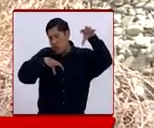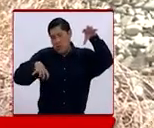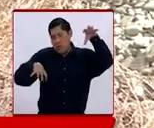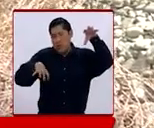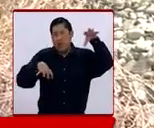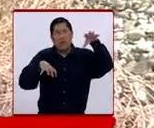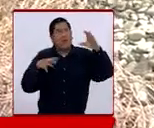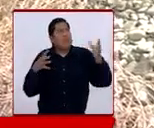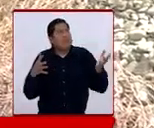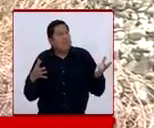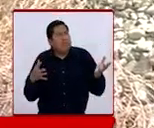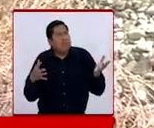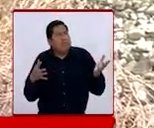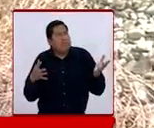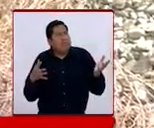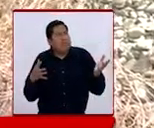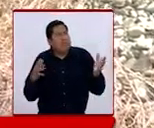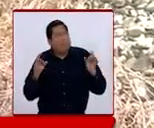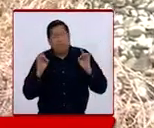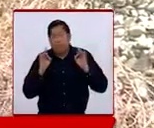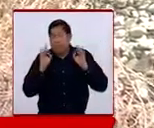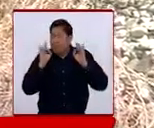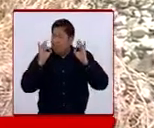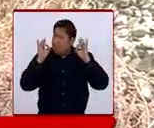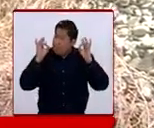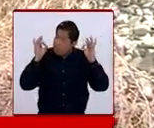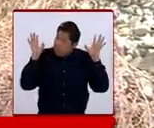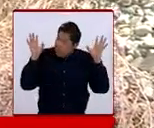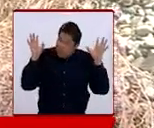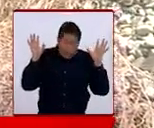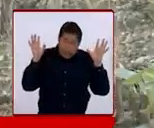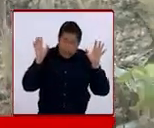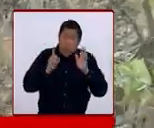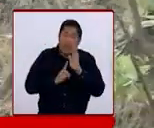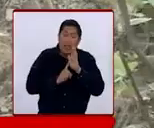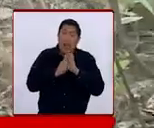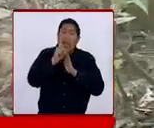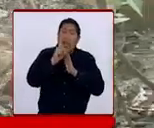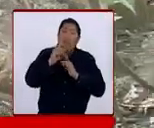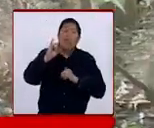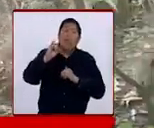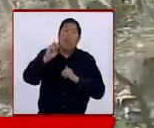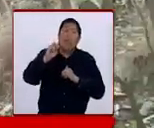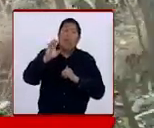No sé qué palabra ponerle. Es sorprendente lo que ha ocurrido acá en Alto Inca Llojeta.